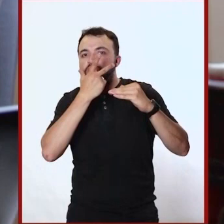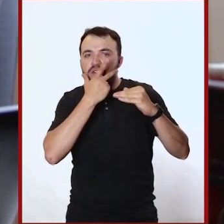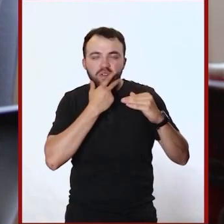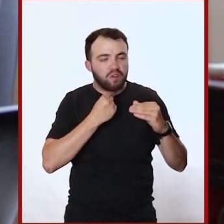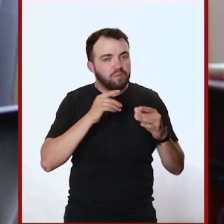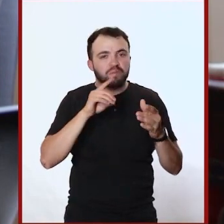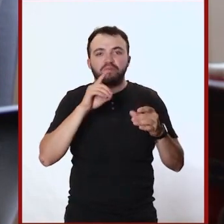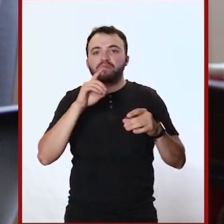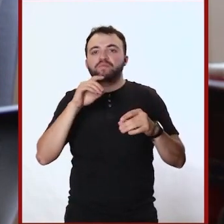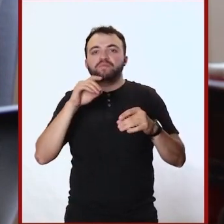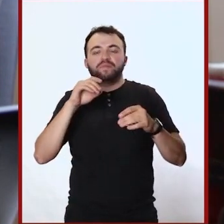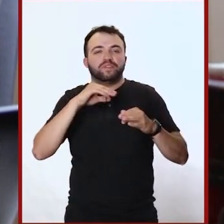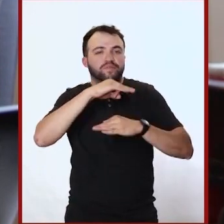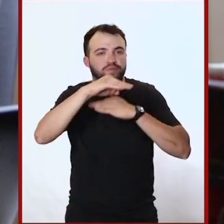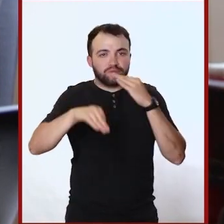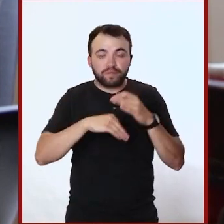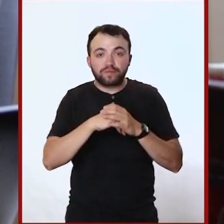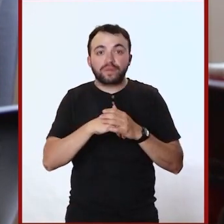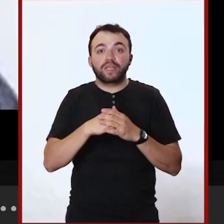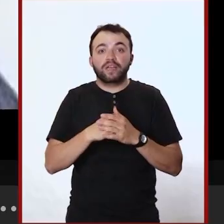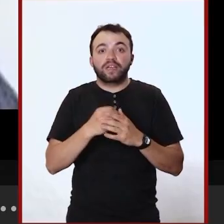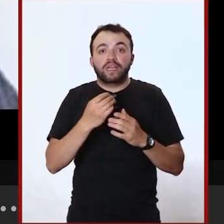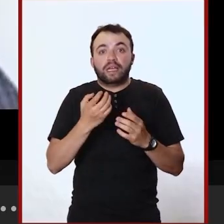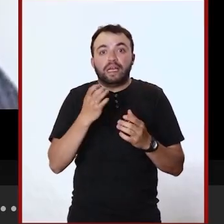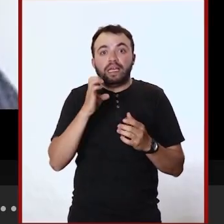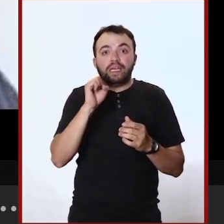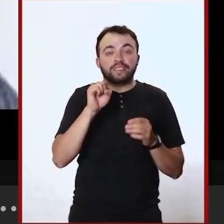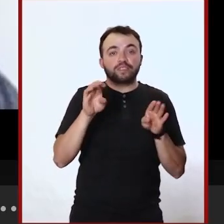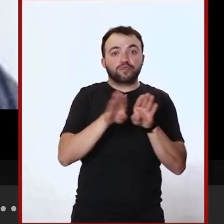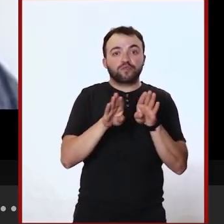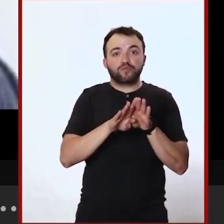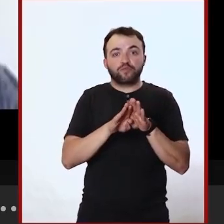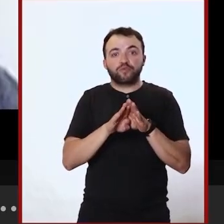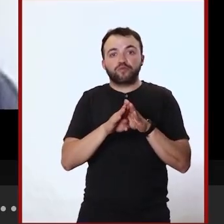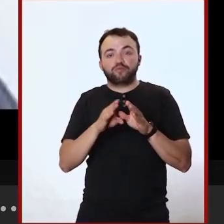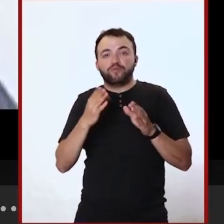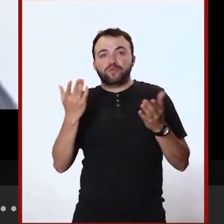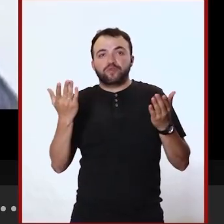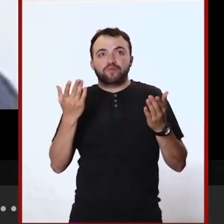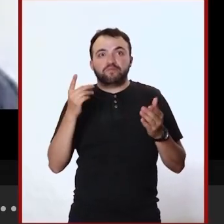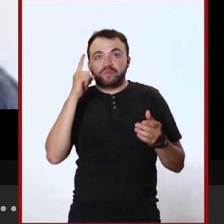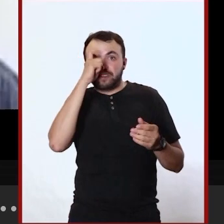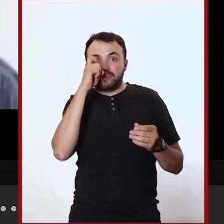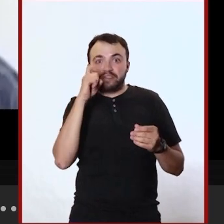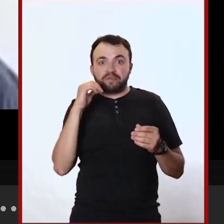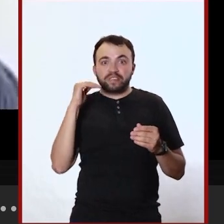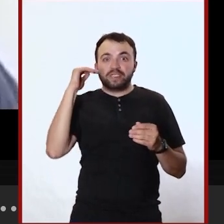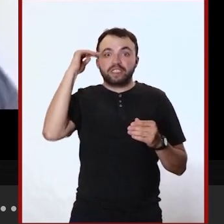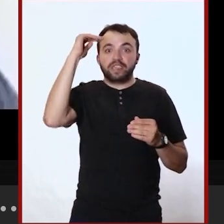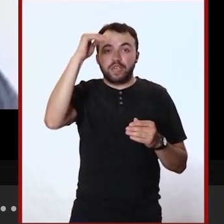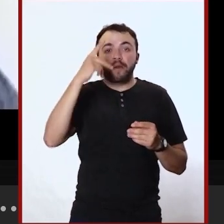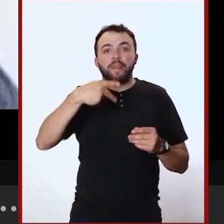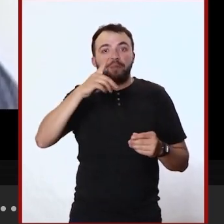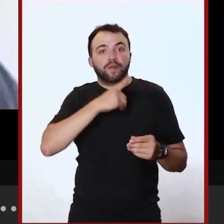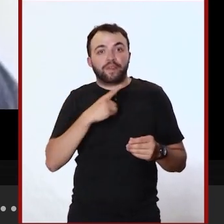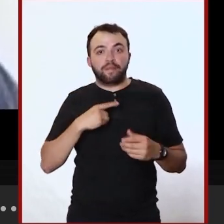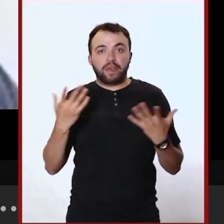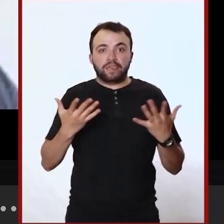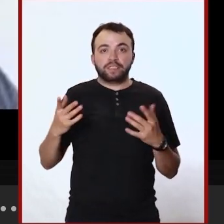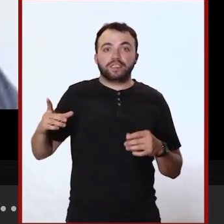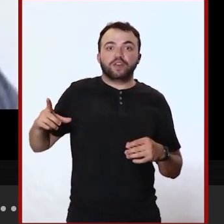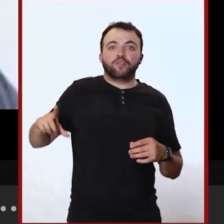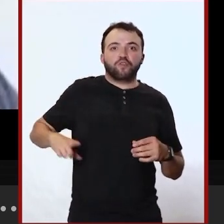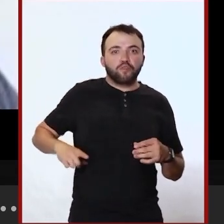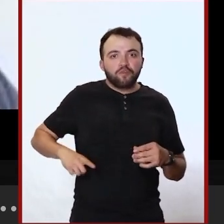que atender de una manera integral. Es un reto que debe atenderse desde el nivel gubernamental, pero también desde el nivel privado y desde el nivel